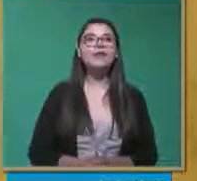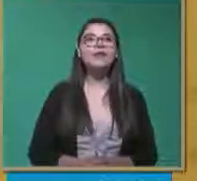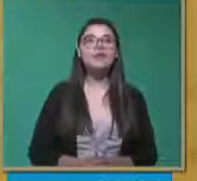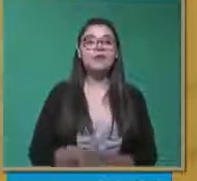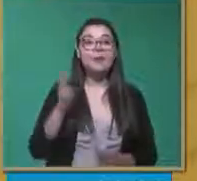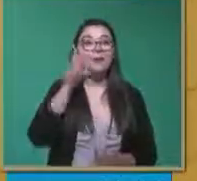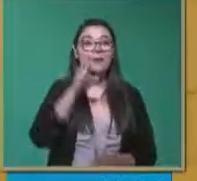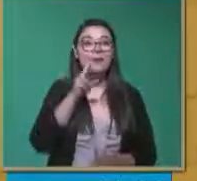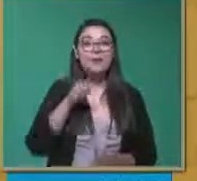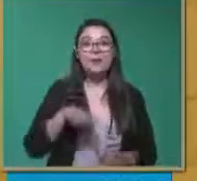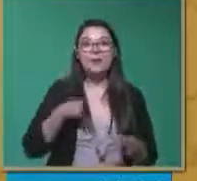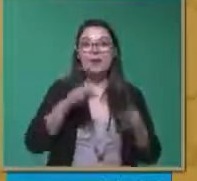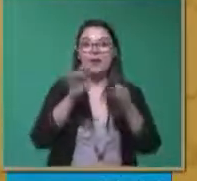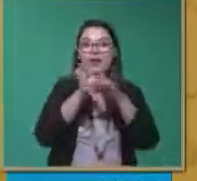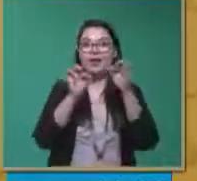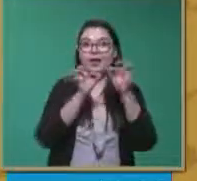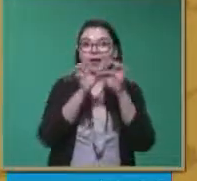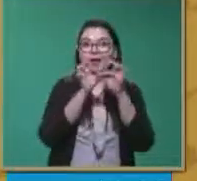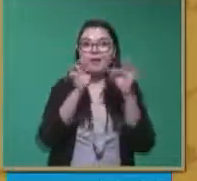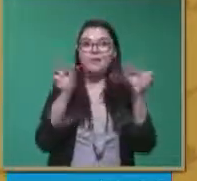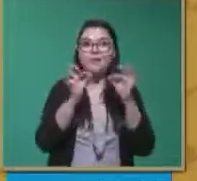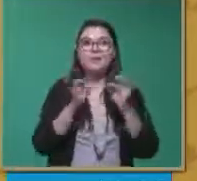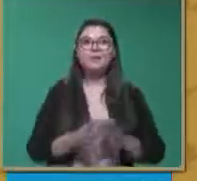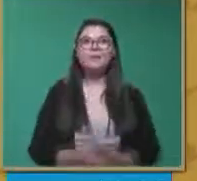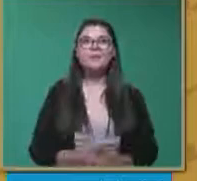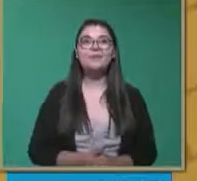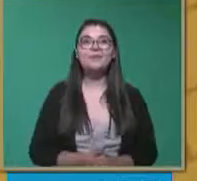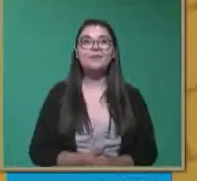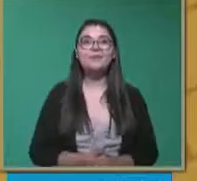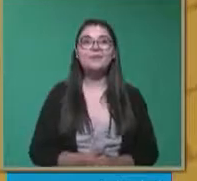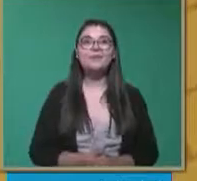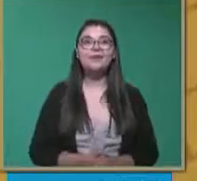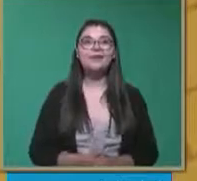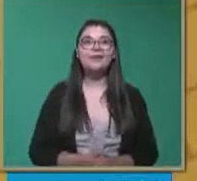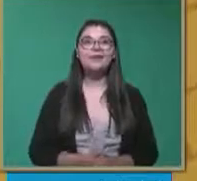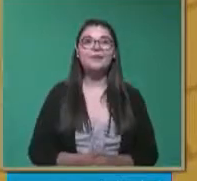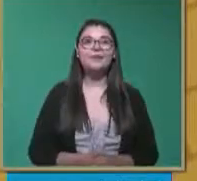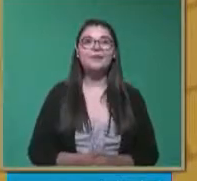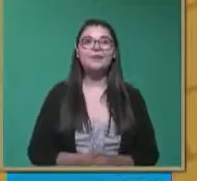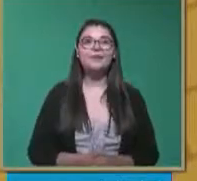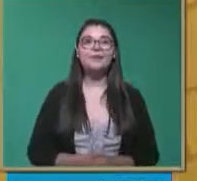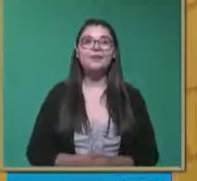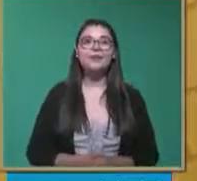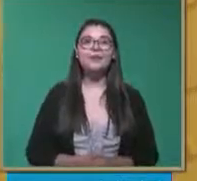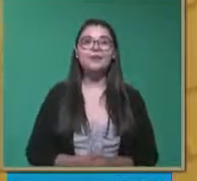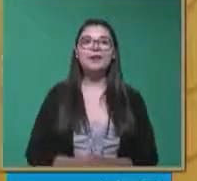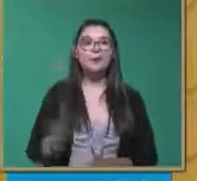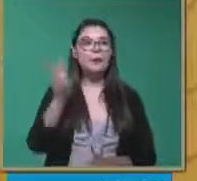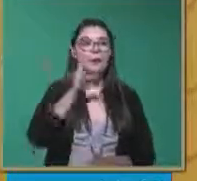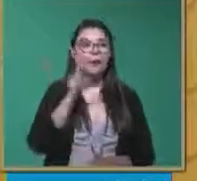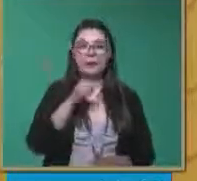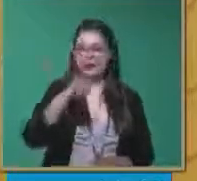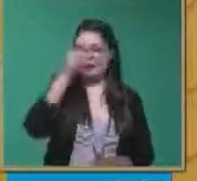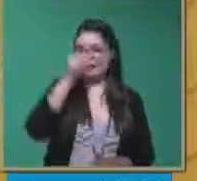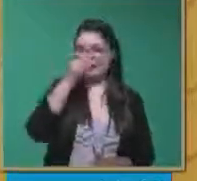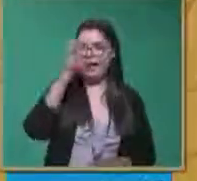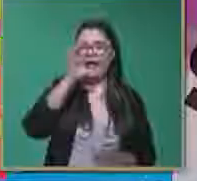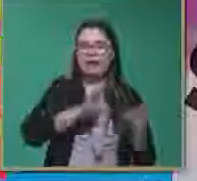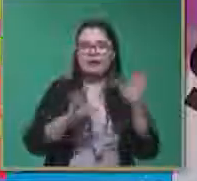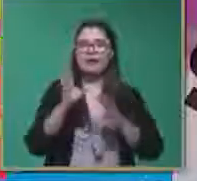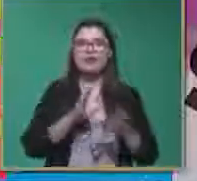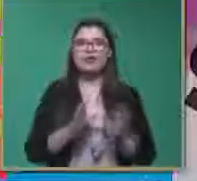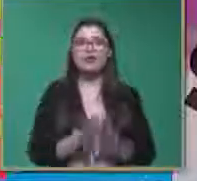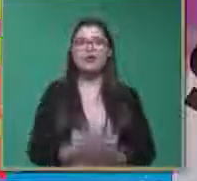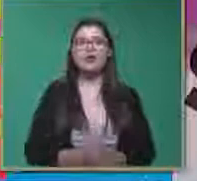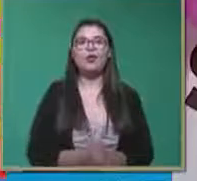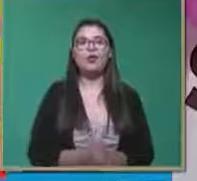súper cortito, pero no te lo voy a apretar tanto. Va, hay que aprendernos la canción Gallinita Ciega. Pero tiene que girar, maestra. Ahí